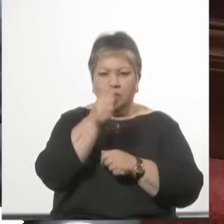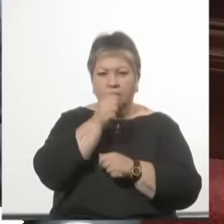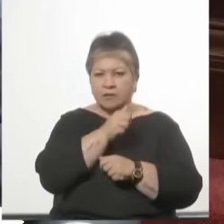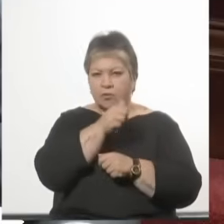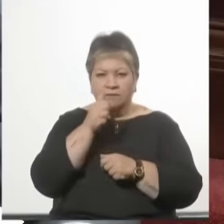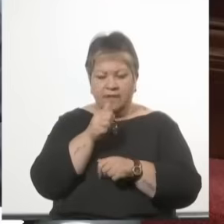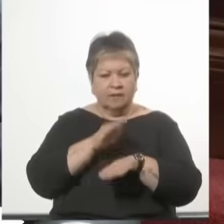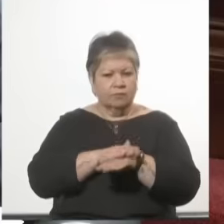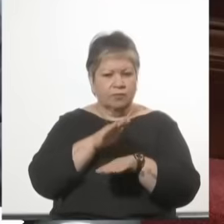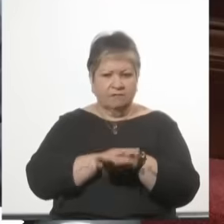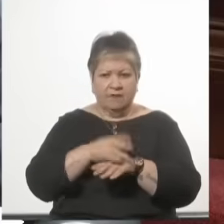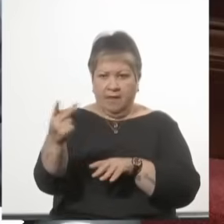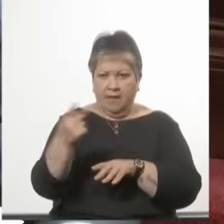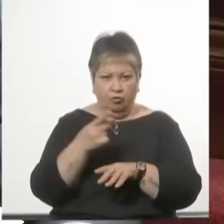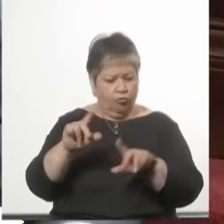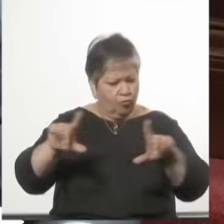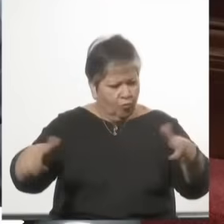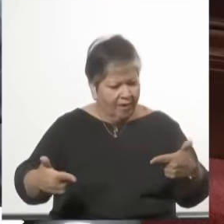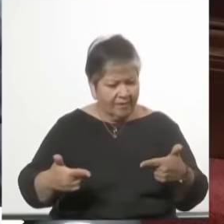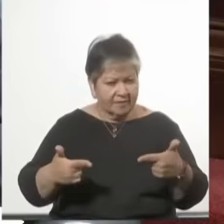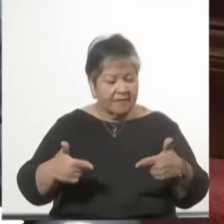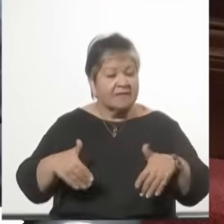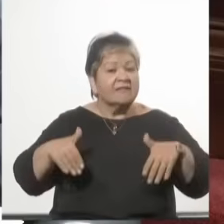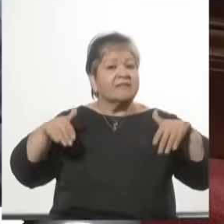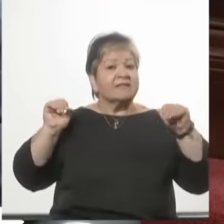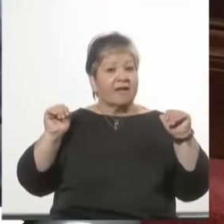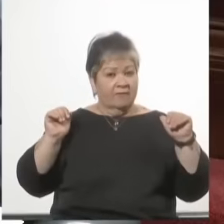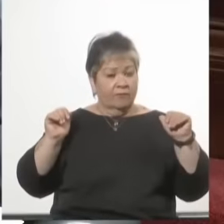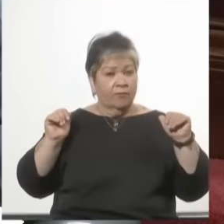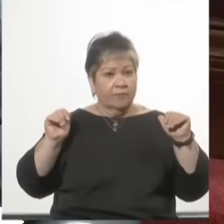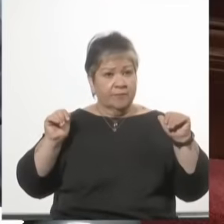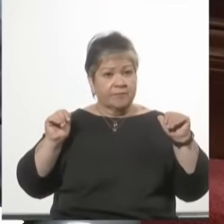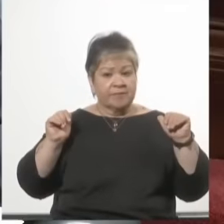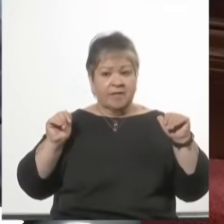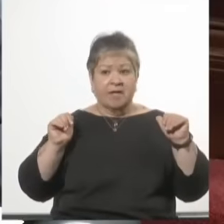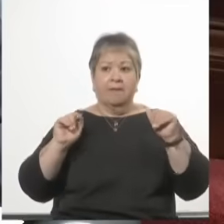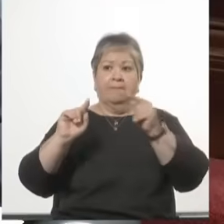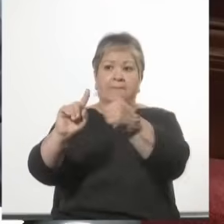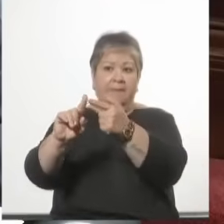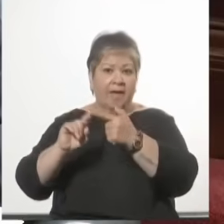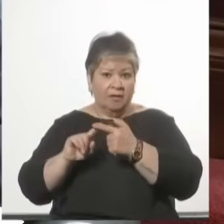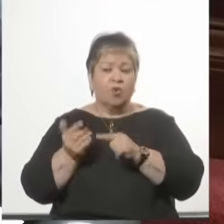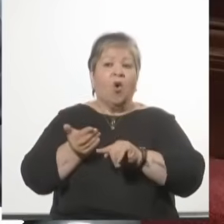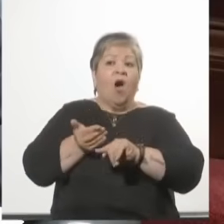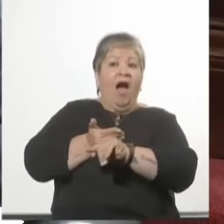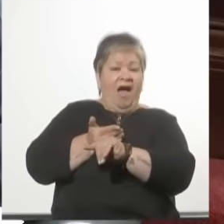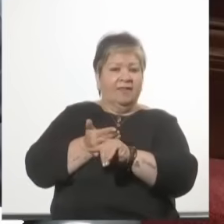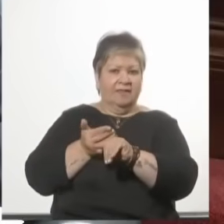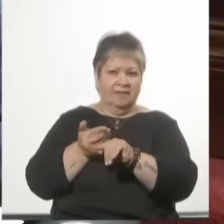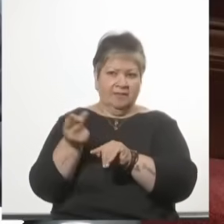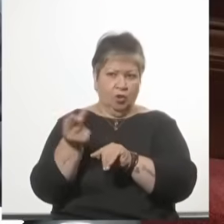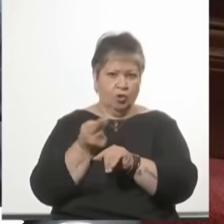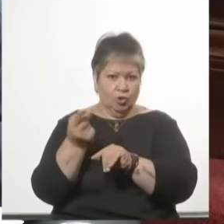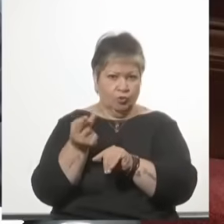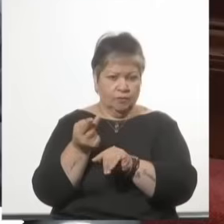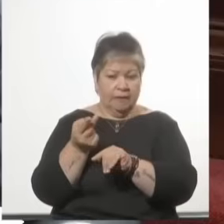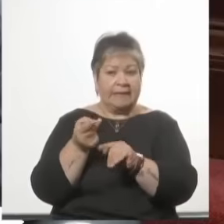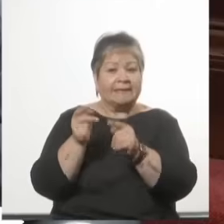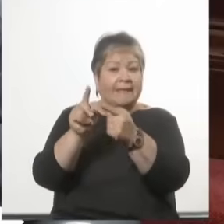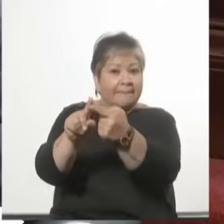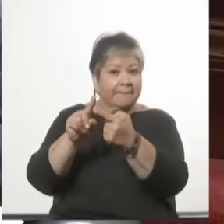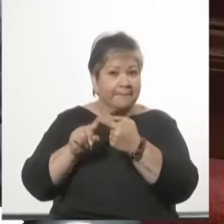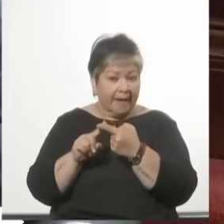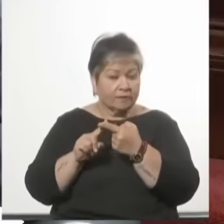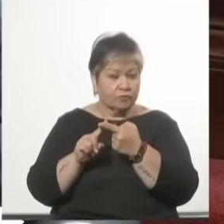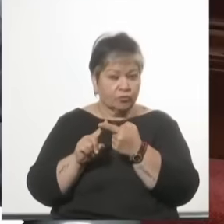ninguna de las partes, salvo, subrayo salvo, pacto en contrario entre las propias partes contratantes. Esa suerte de pacto en